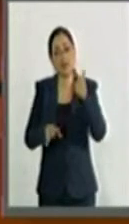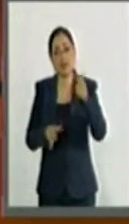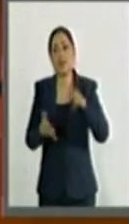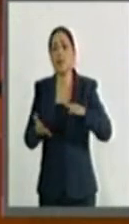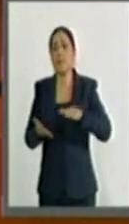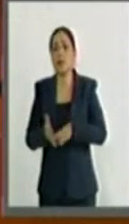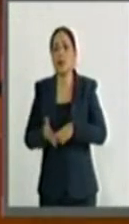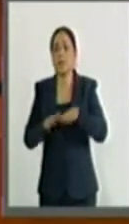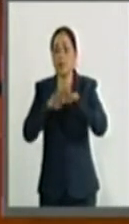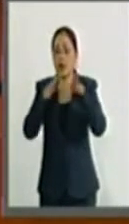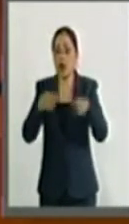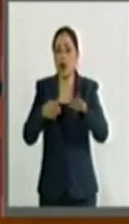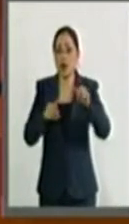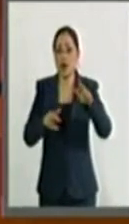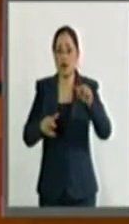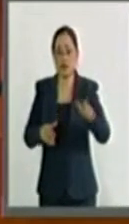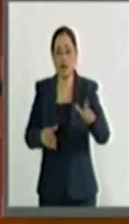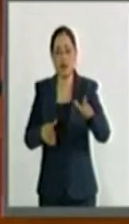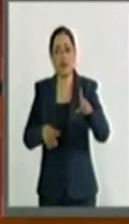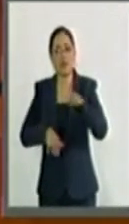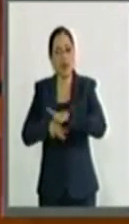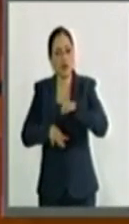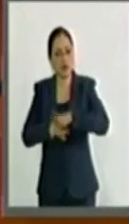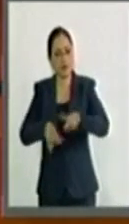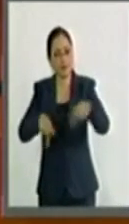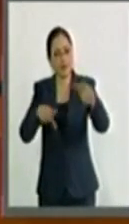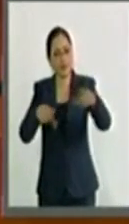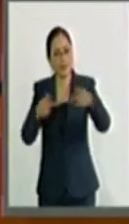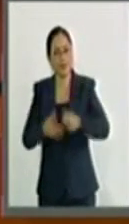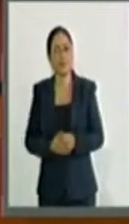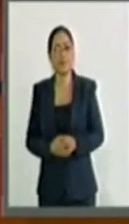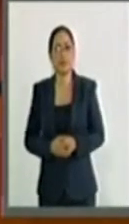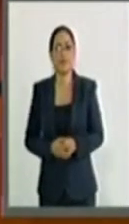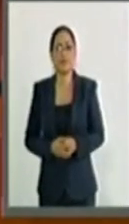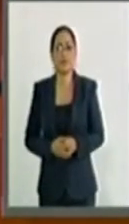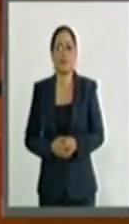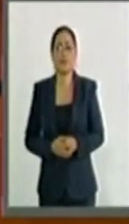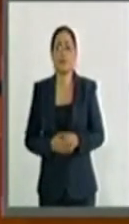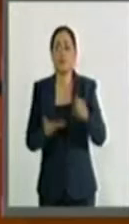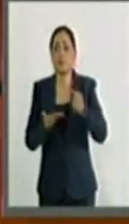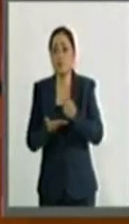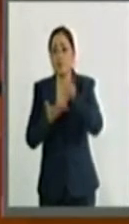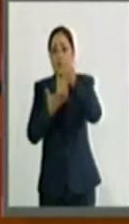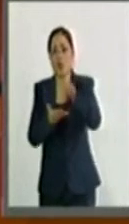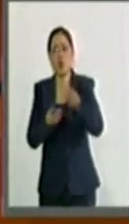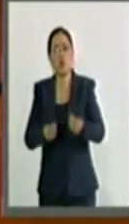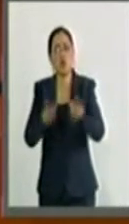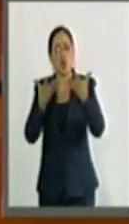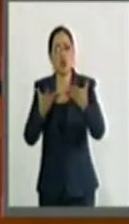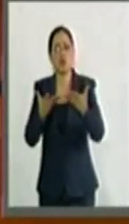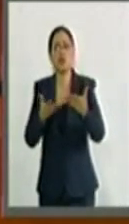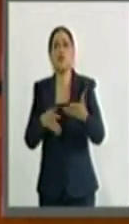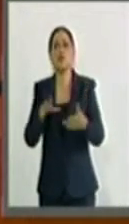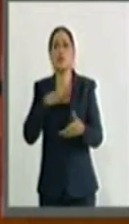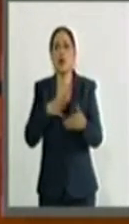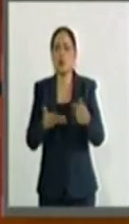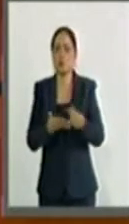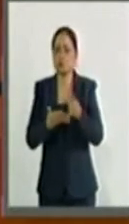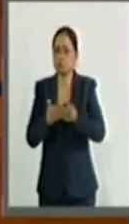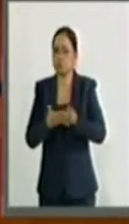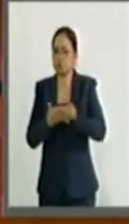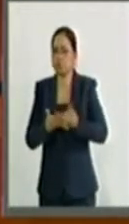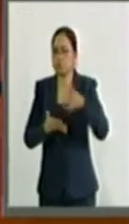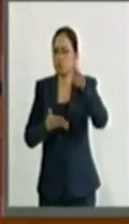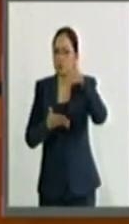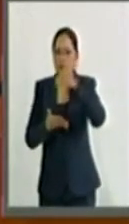barriles de petróleo diarios. Los montos estimados incorporan las últimas cifras de